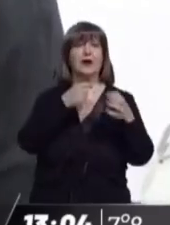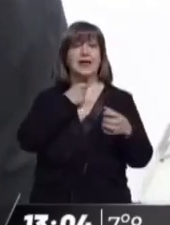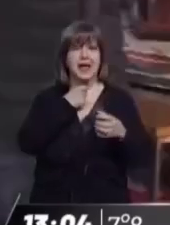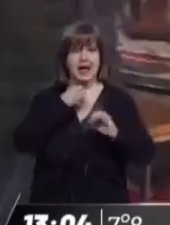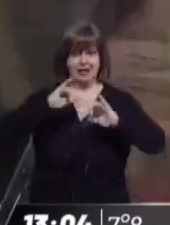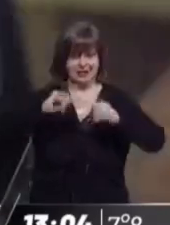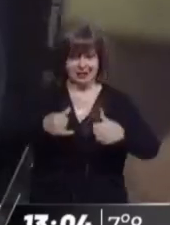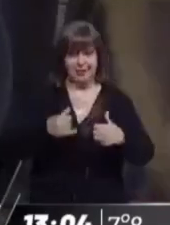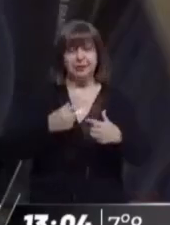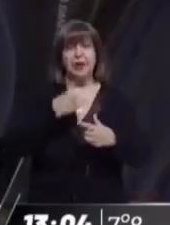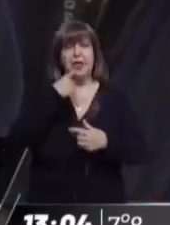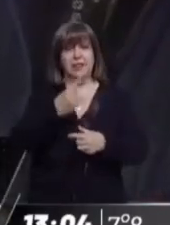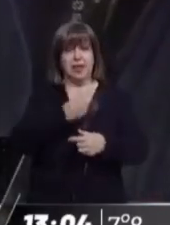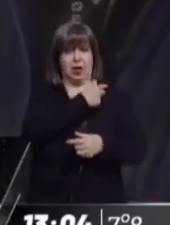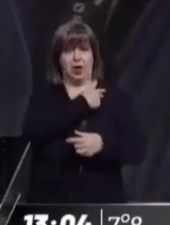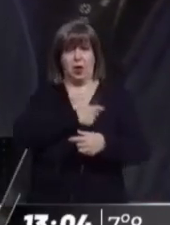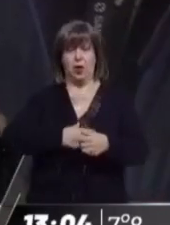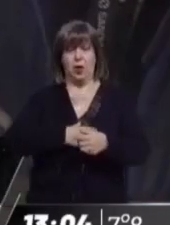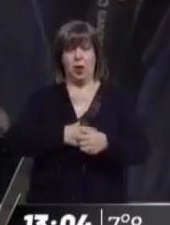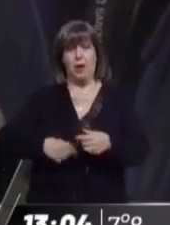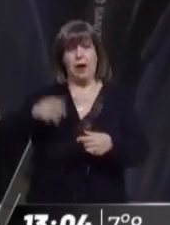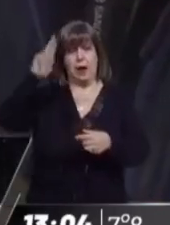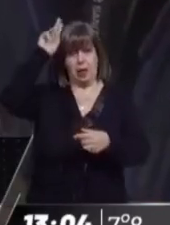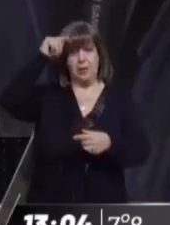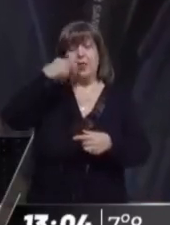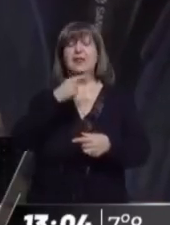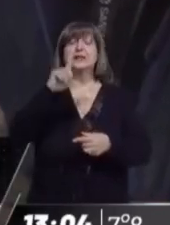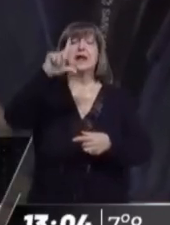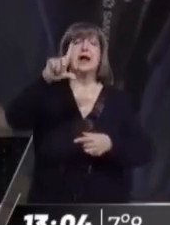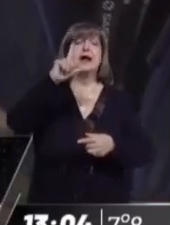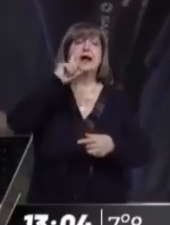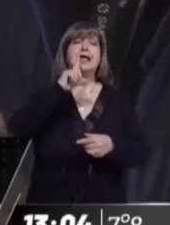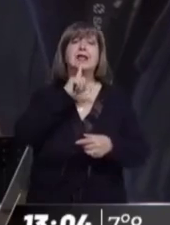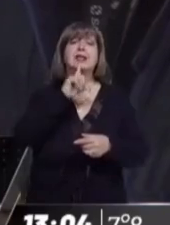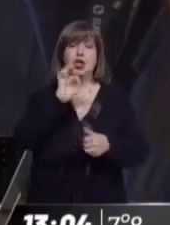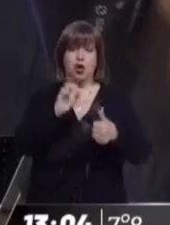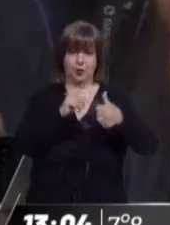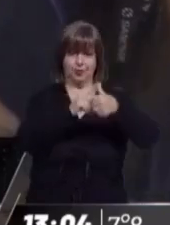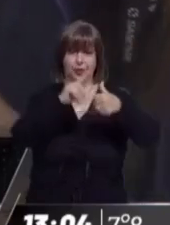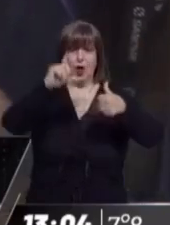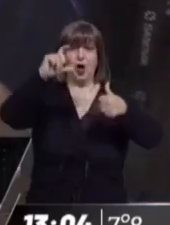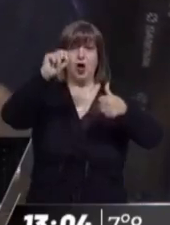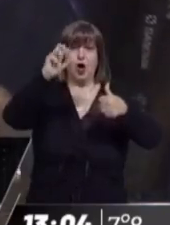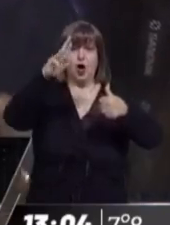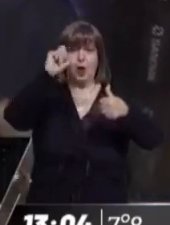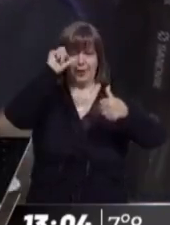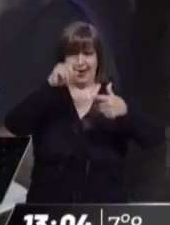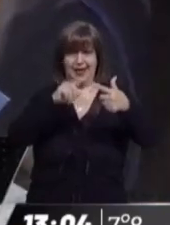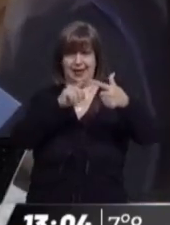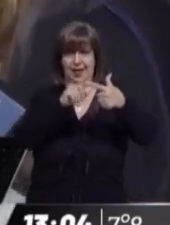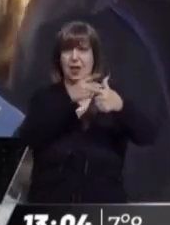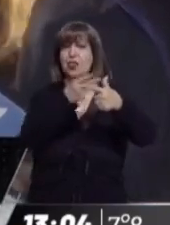tanto el litio para conservar la energía como el cobre para la transmisión están en